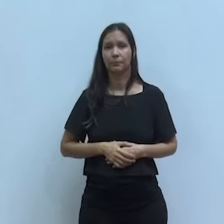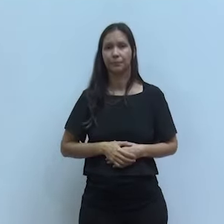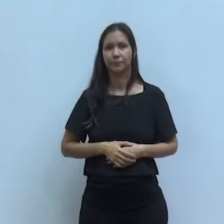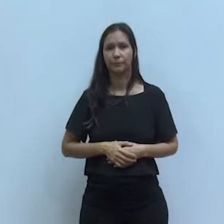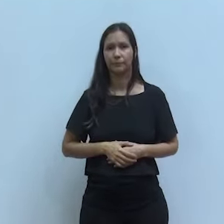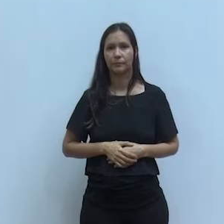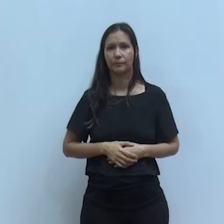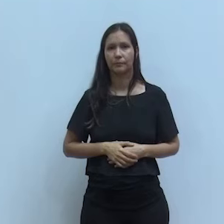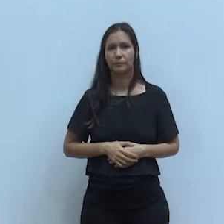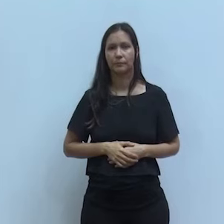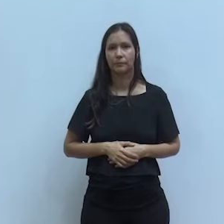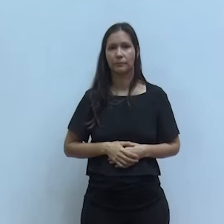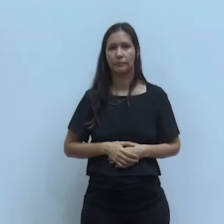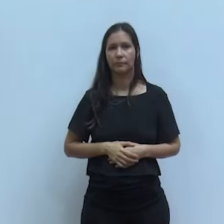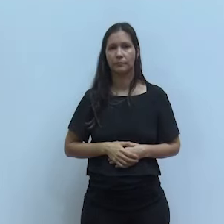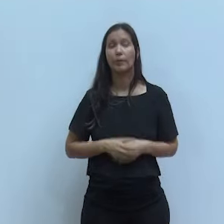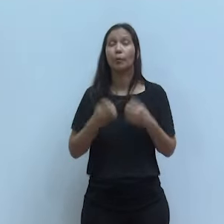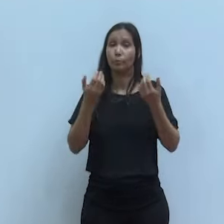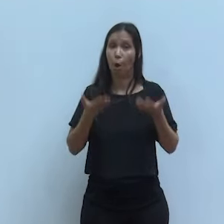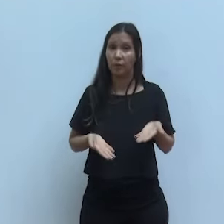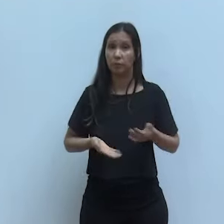Eh entonces